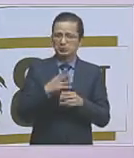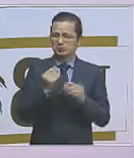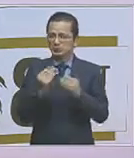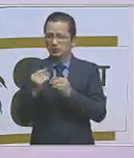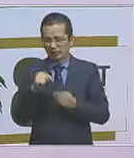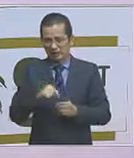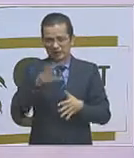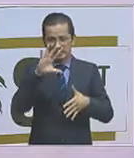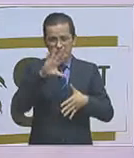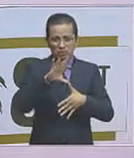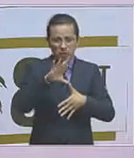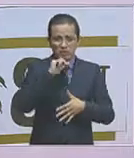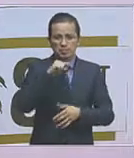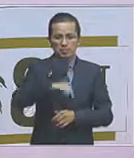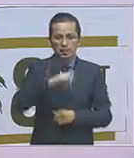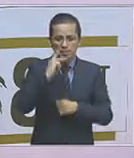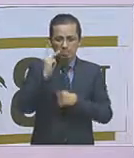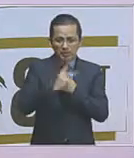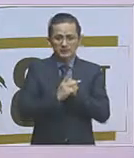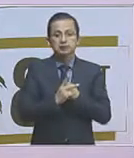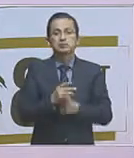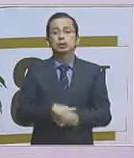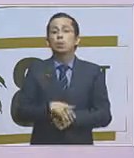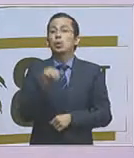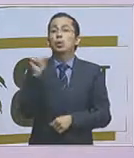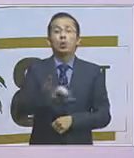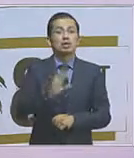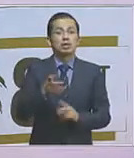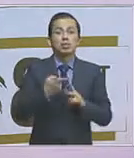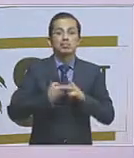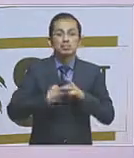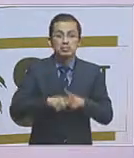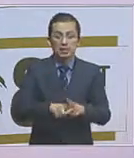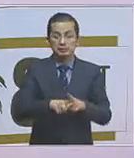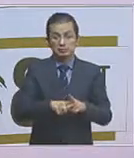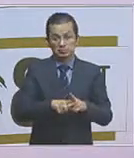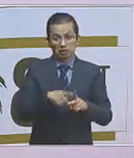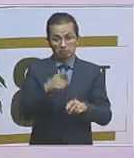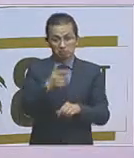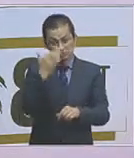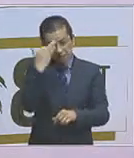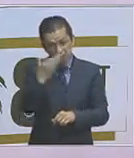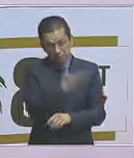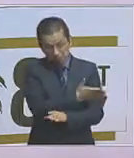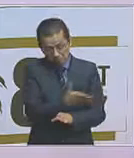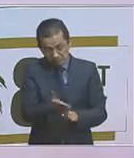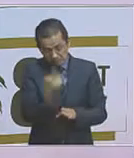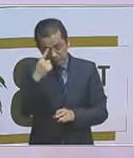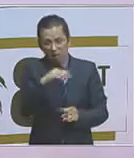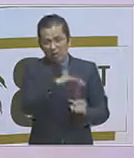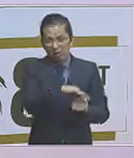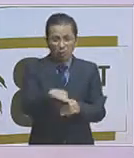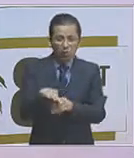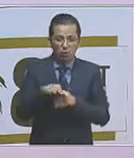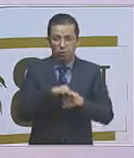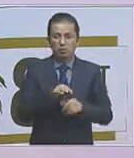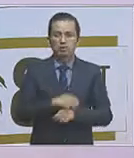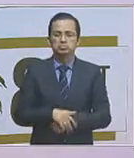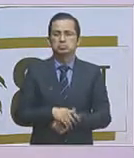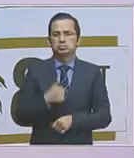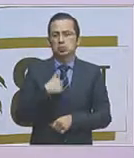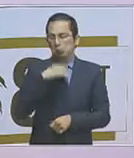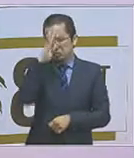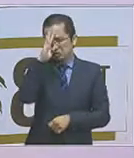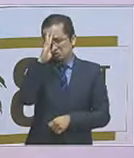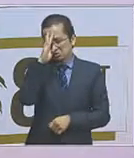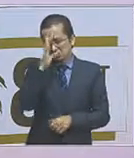y en nuestro país con él hoy del proceso electoral federal yo pienso que sólo tenemos una